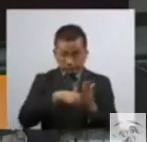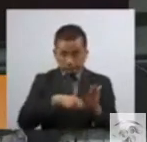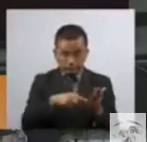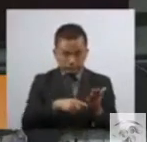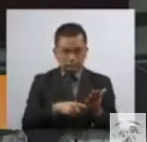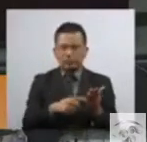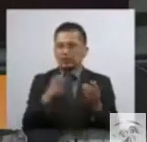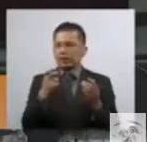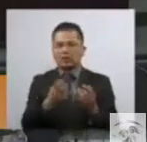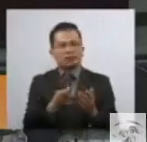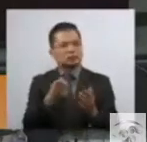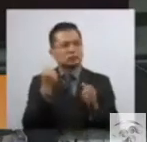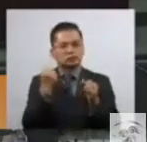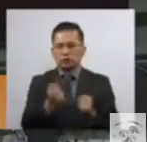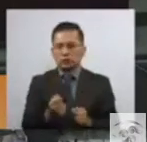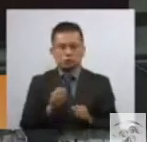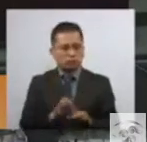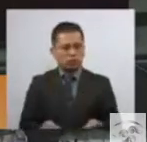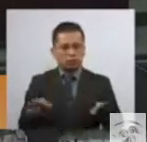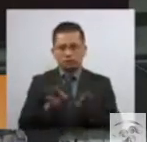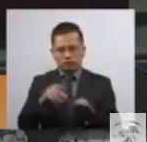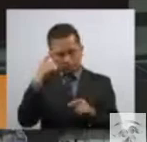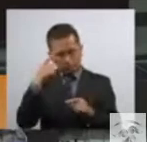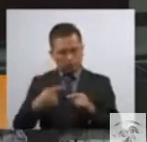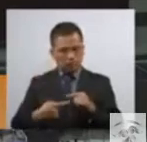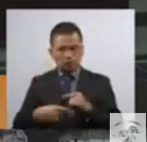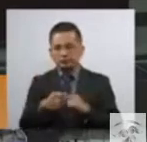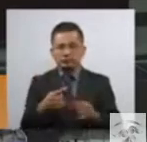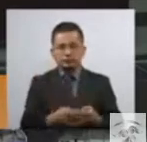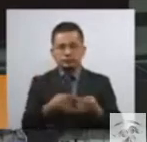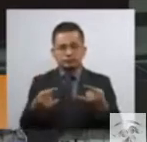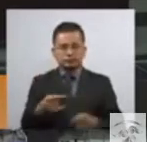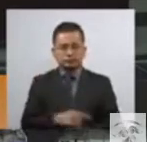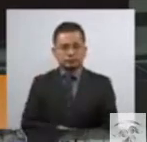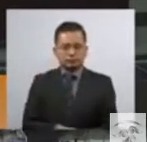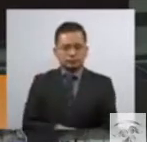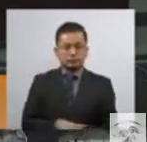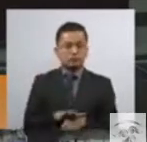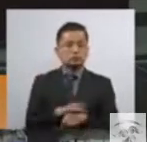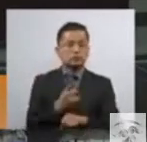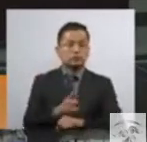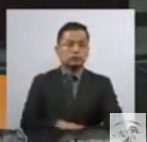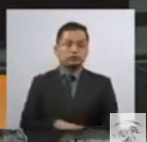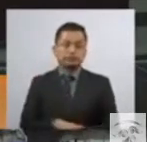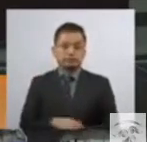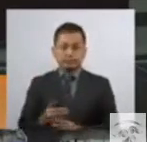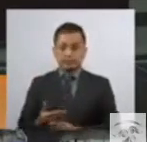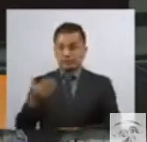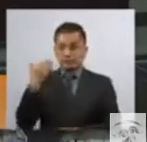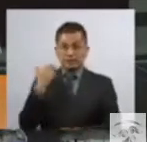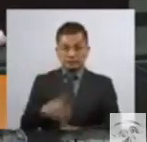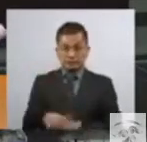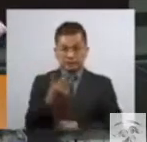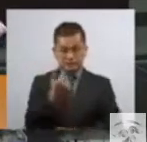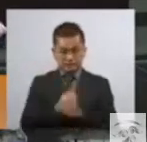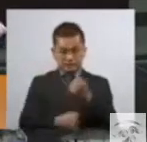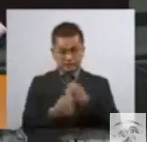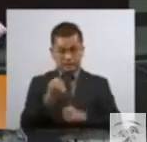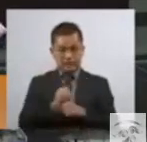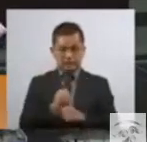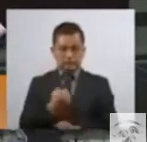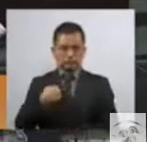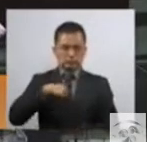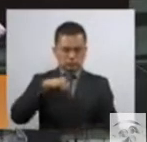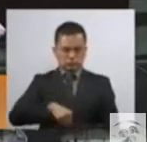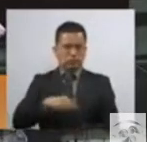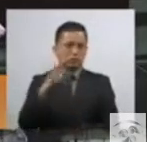una modificación histórica. Porque hace 13 años, en esta misma Cámara de Diputados, iniciamos un proceso para